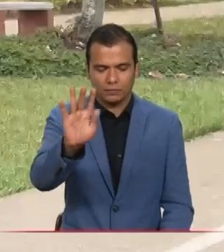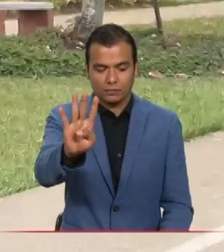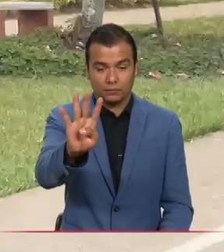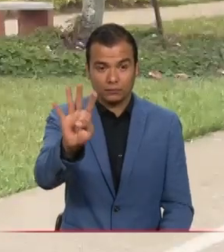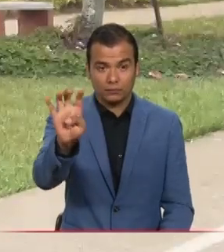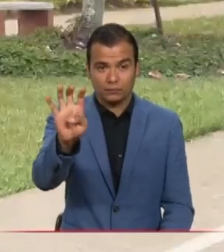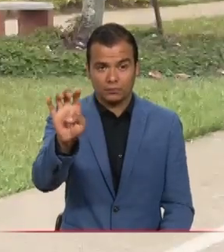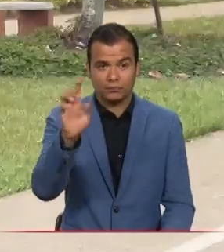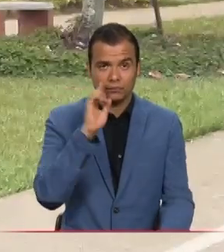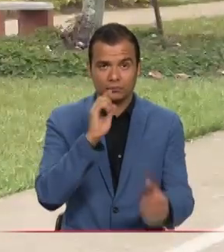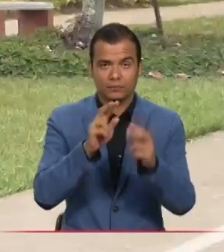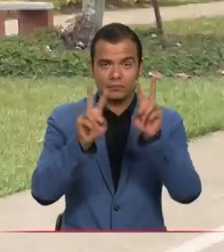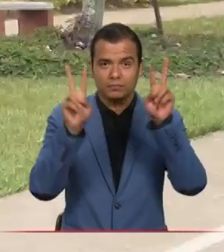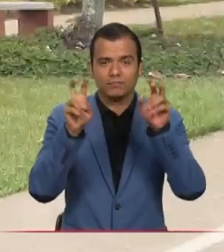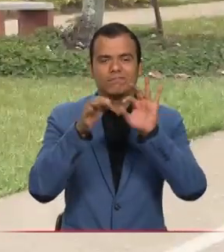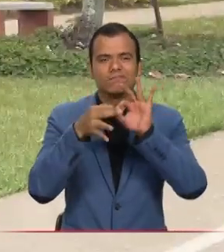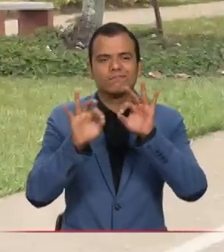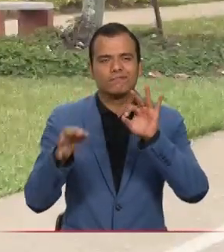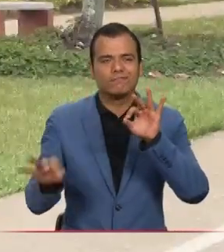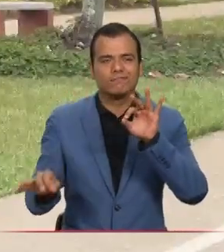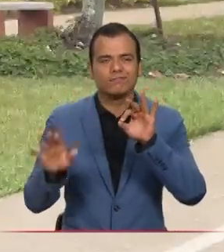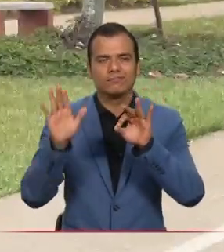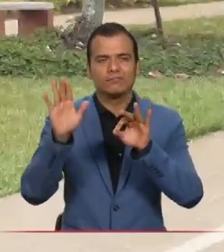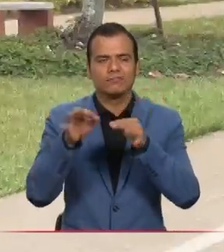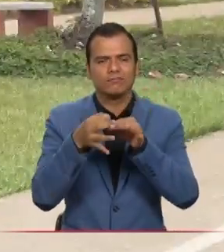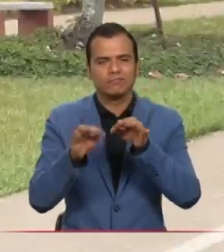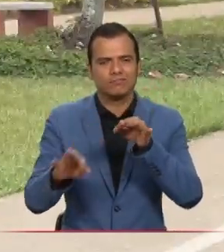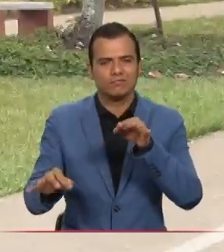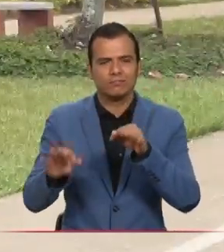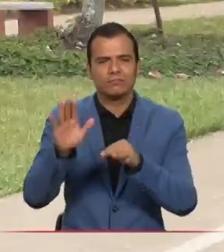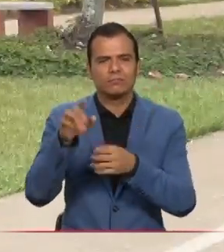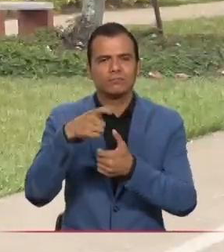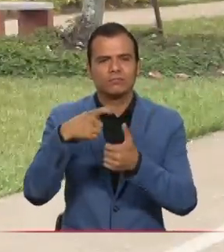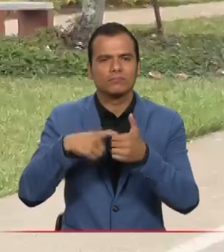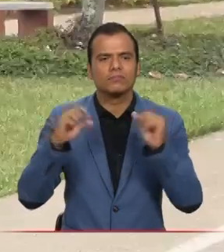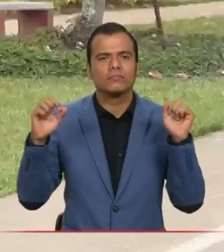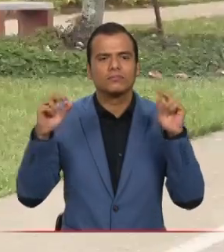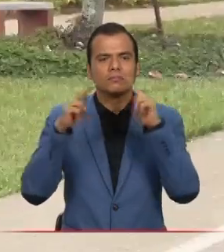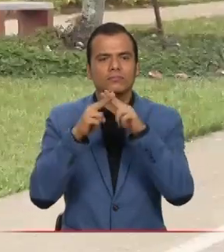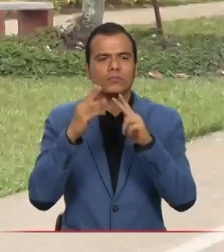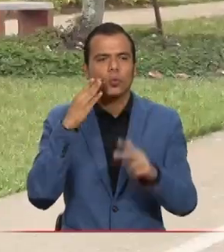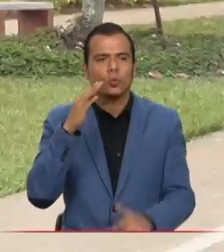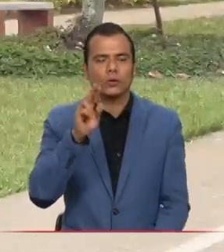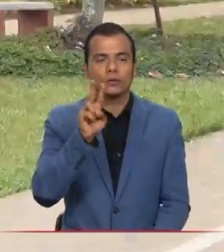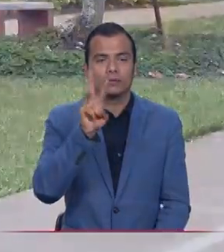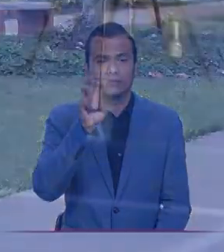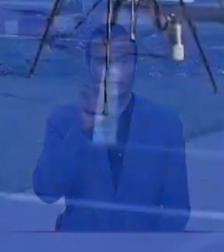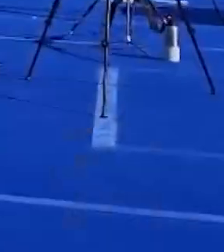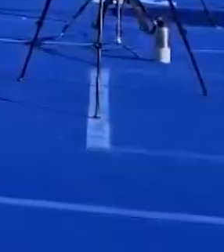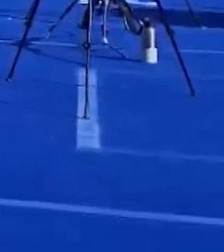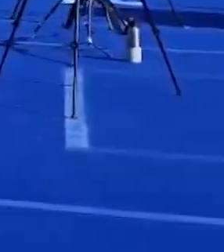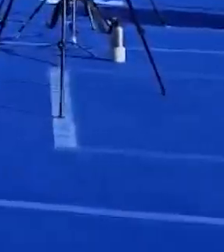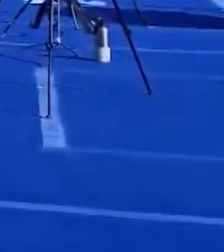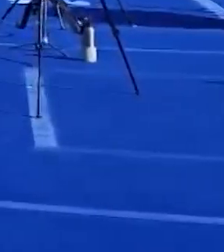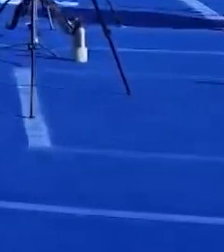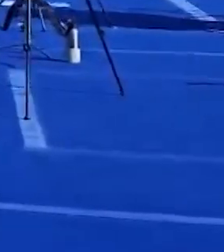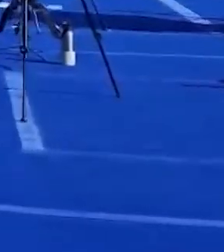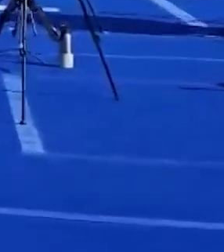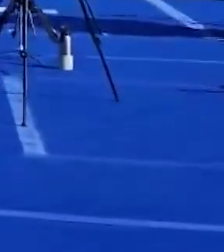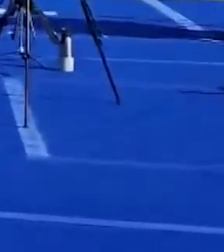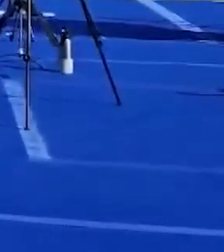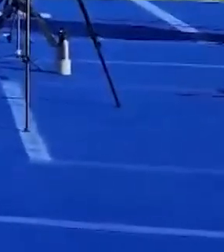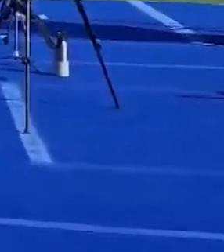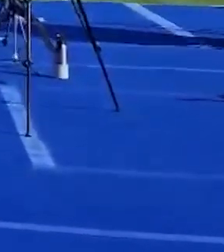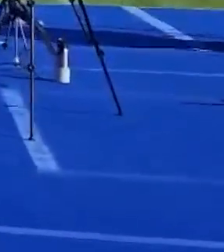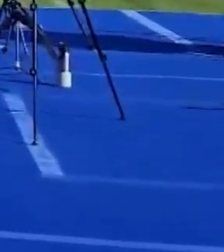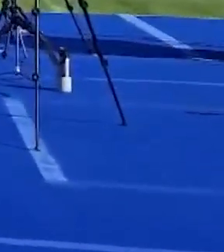hablemos de los juegos paralímpicos que se van a desarrollar en París a partir del 28 de este mes y hasta el 8 de septiembre